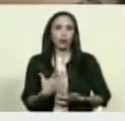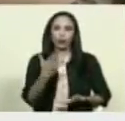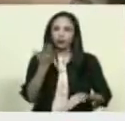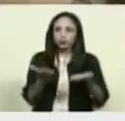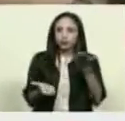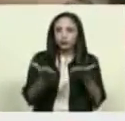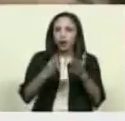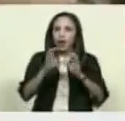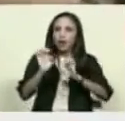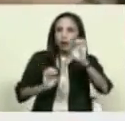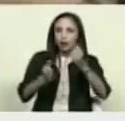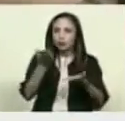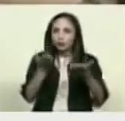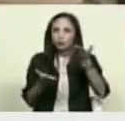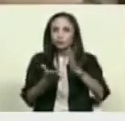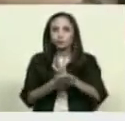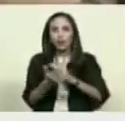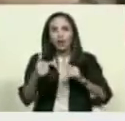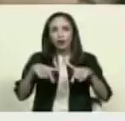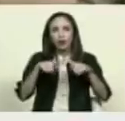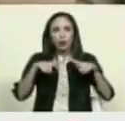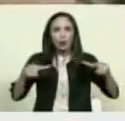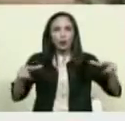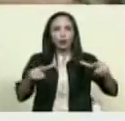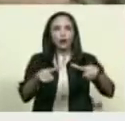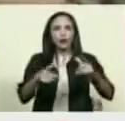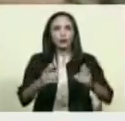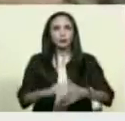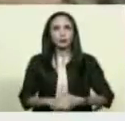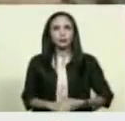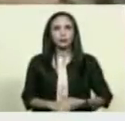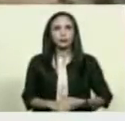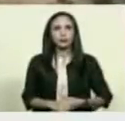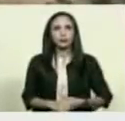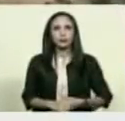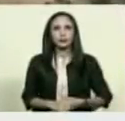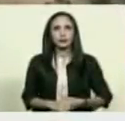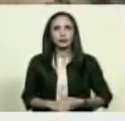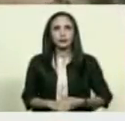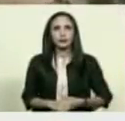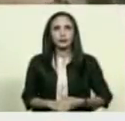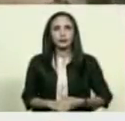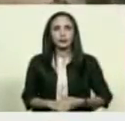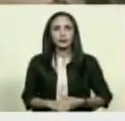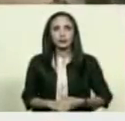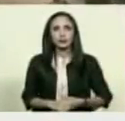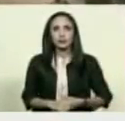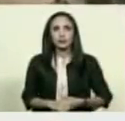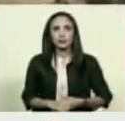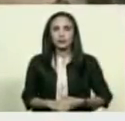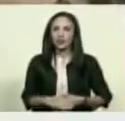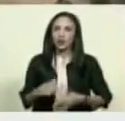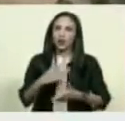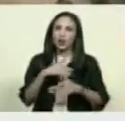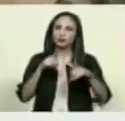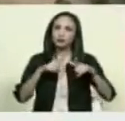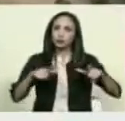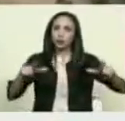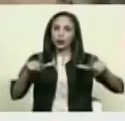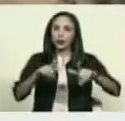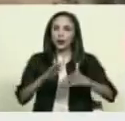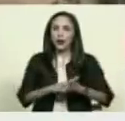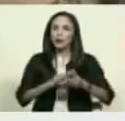Además que lo estemos haciendo acá, en esta base y además parque, donde, como usted lo decía, mientras